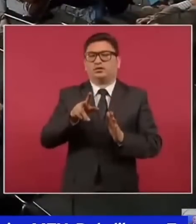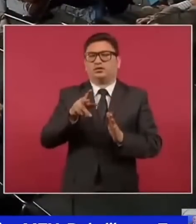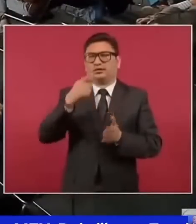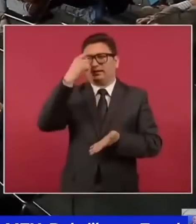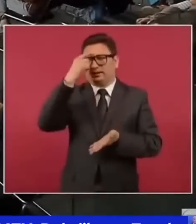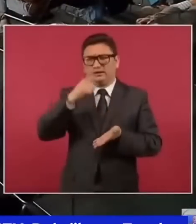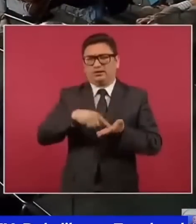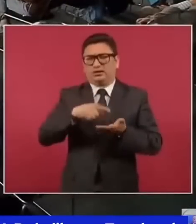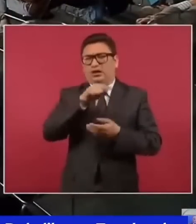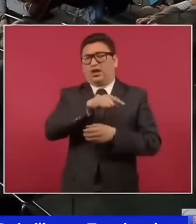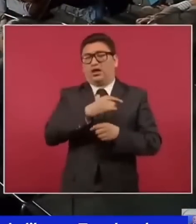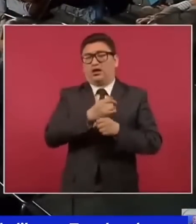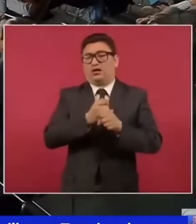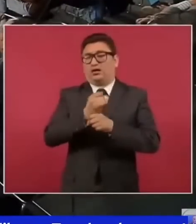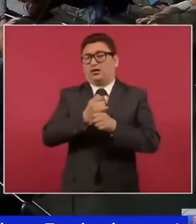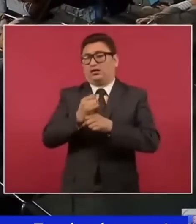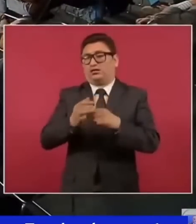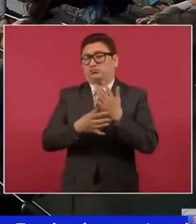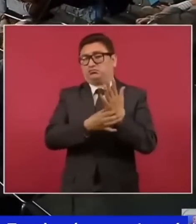supuestamente investigador,